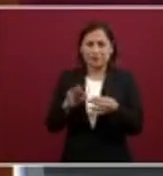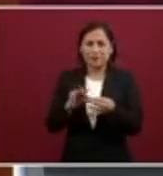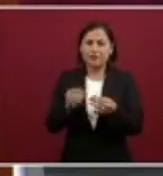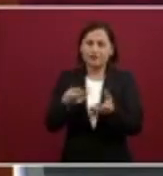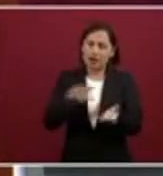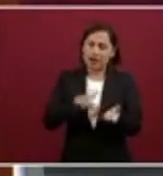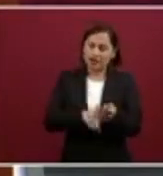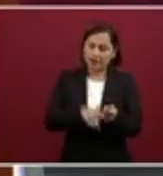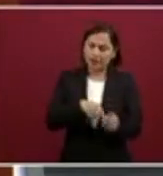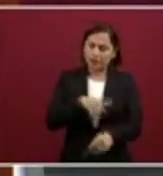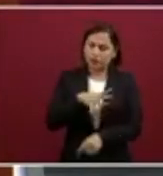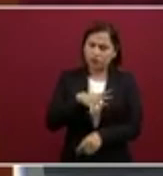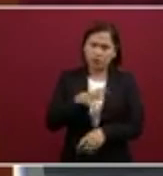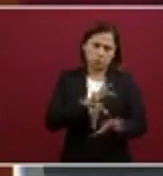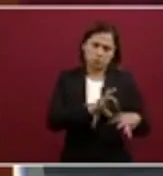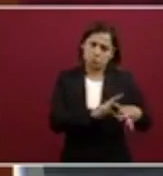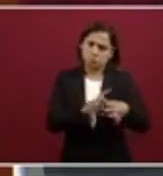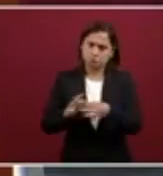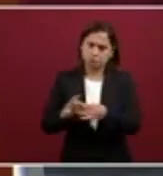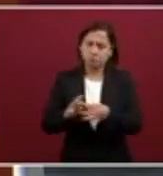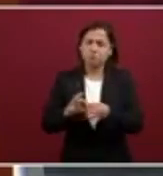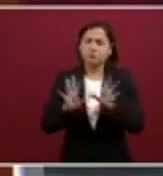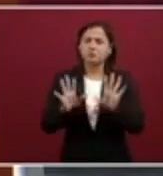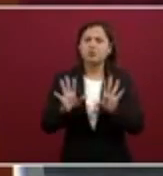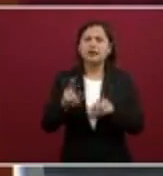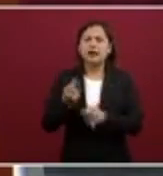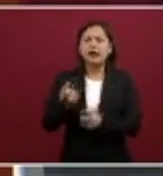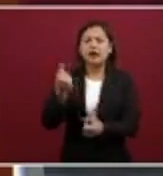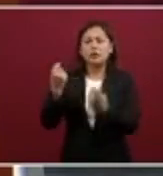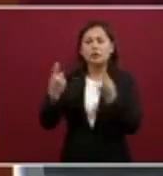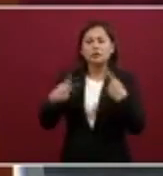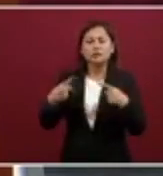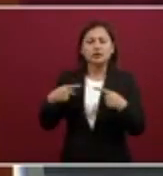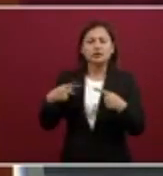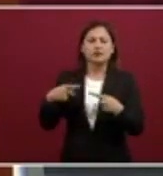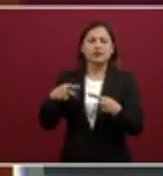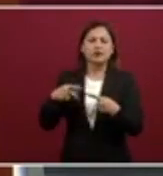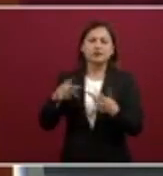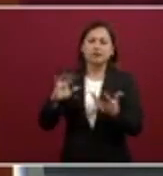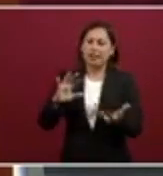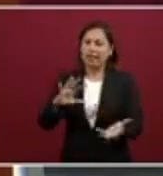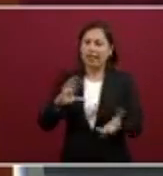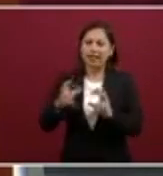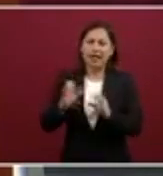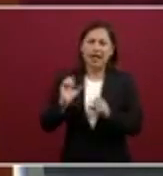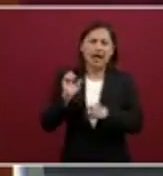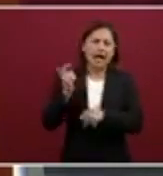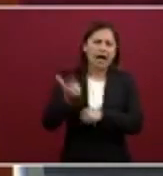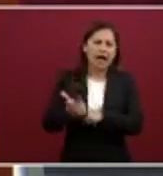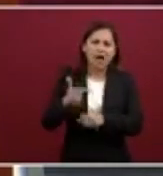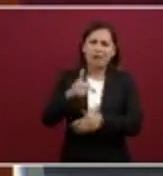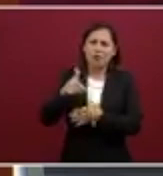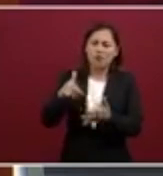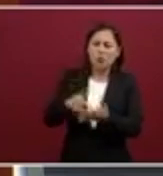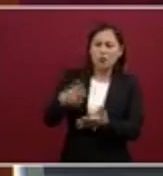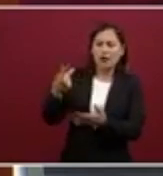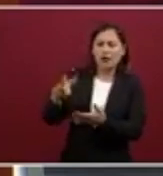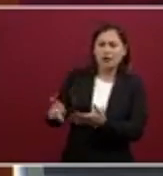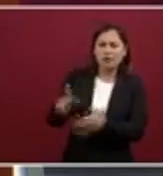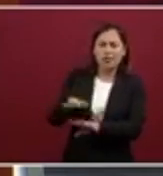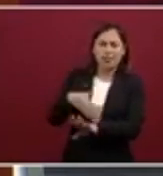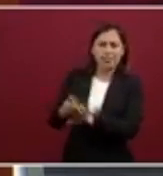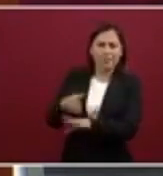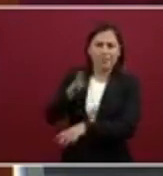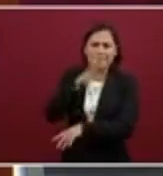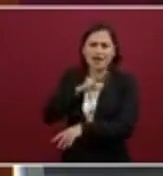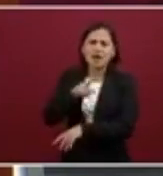de la Federación y que son, bueno, cuando se haya afectado, se traten de impedir que se afecte la situación de algún lugar o región del país, una rama de la actividad, la